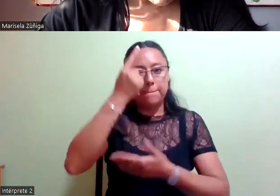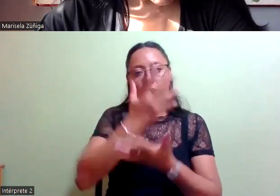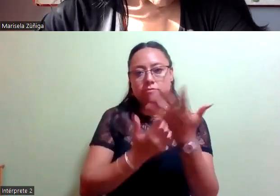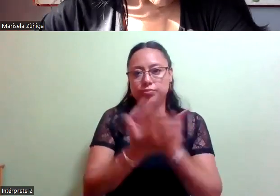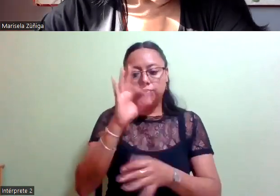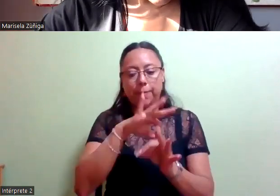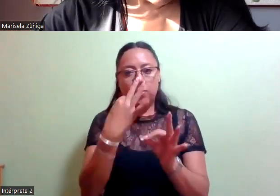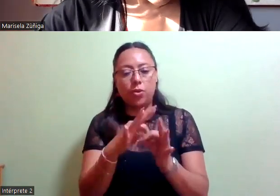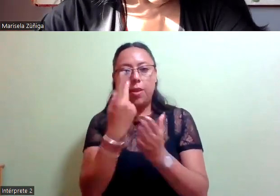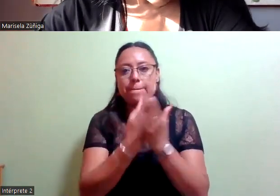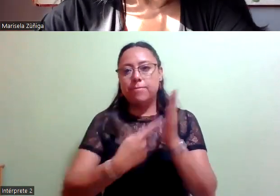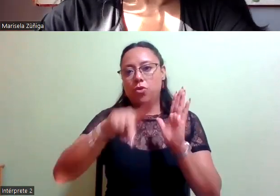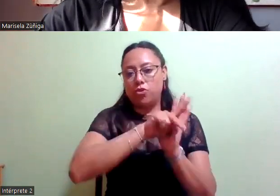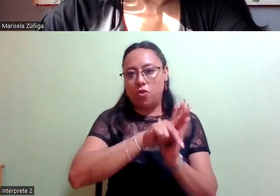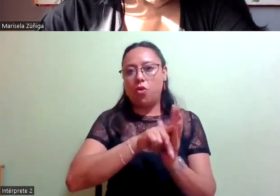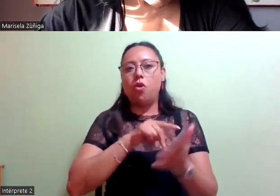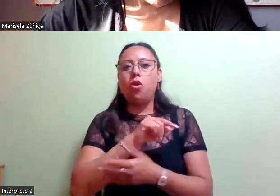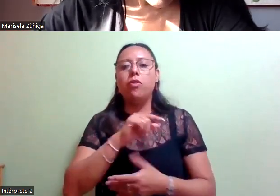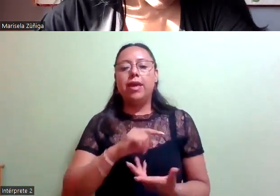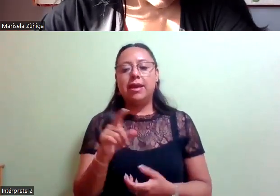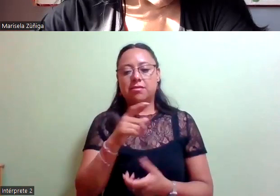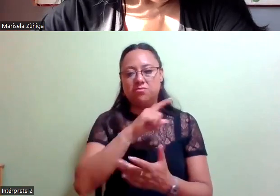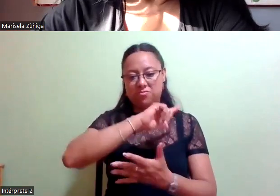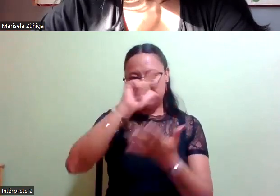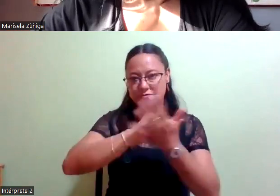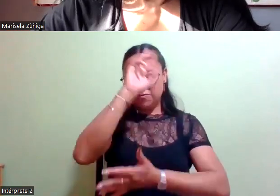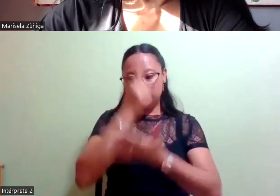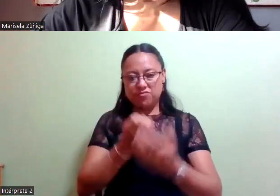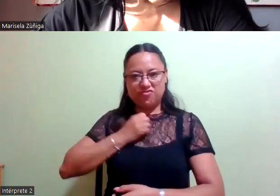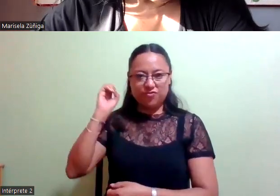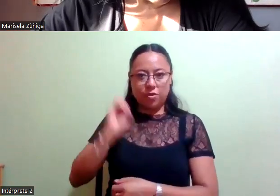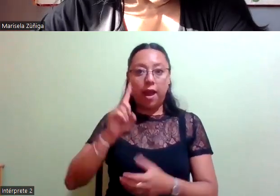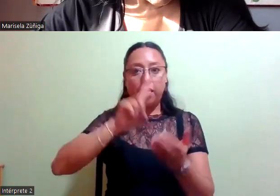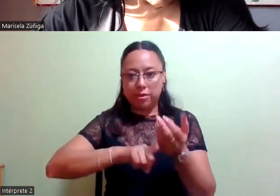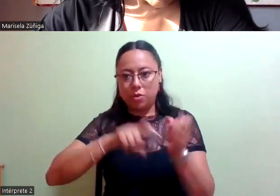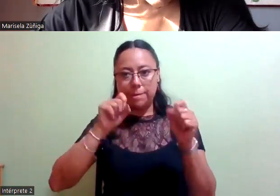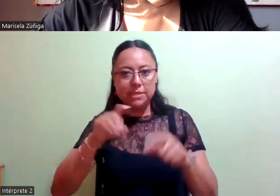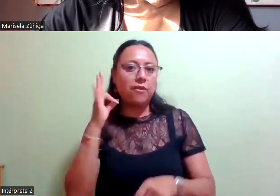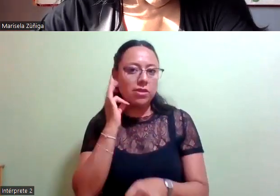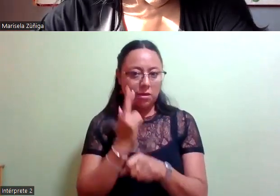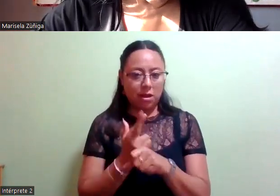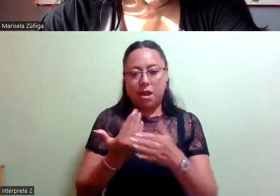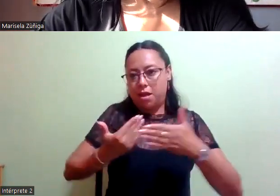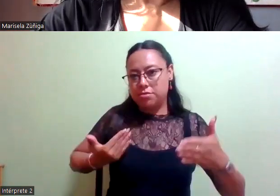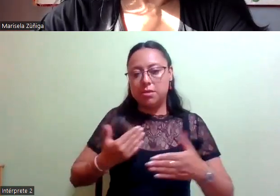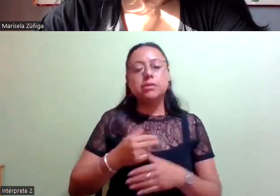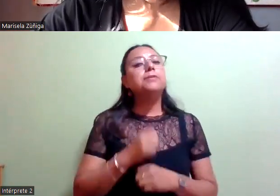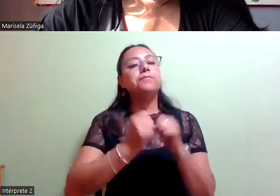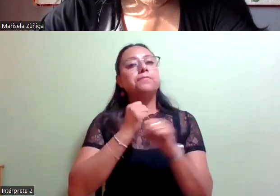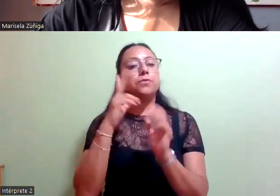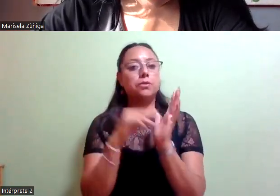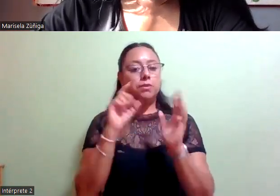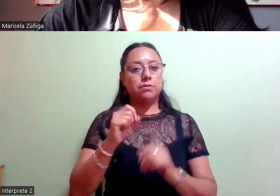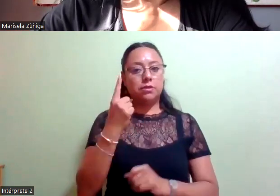aplicación del protocolo de crímenes de odio en la misma Fiscalía. En el año 2021 recibió un doctorado